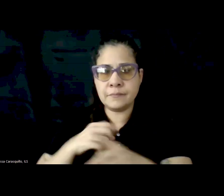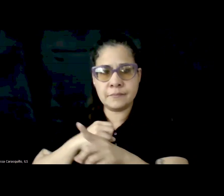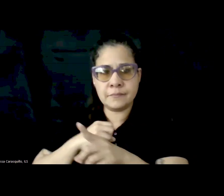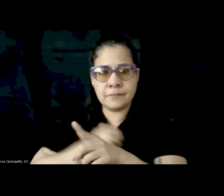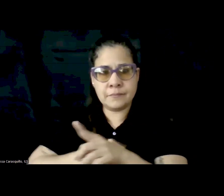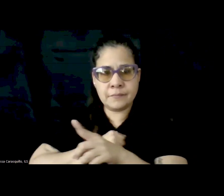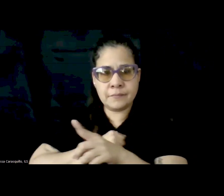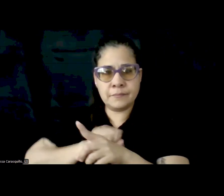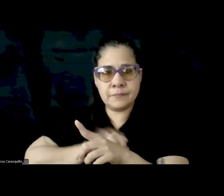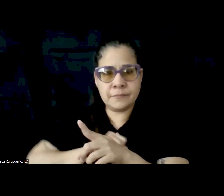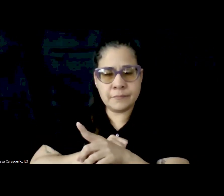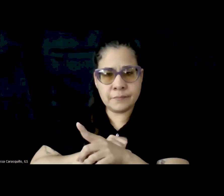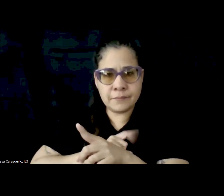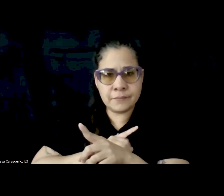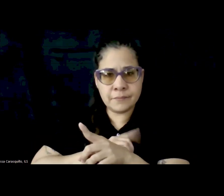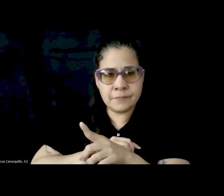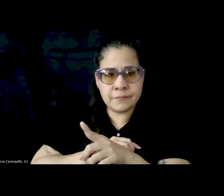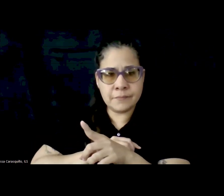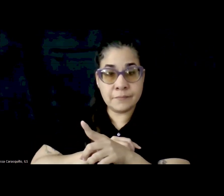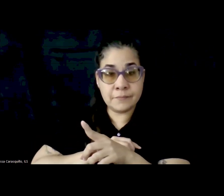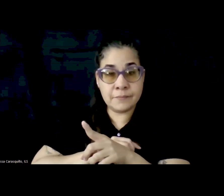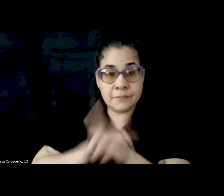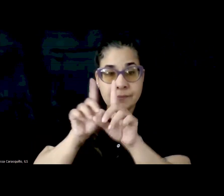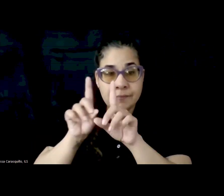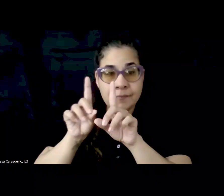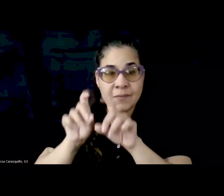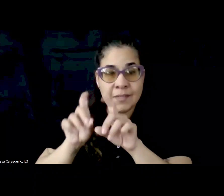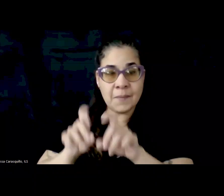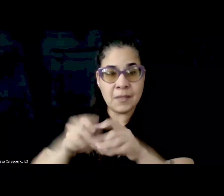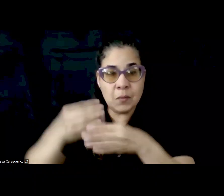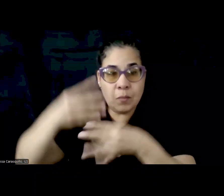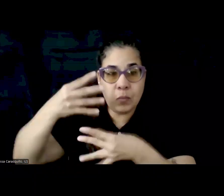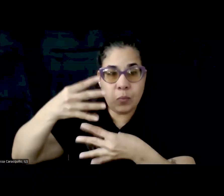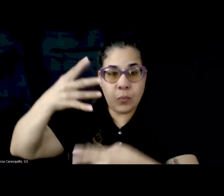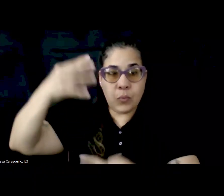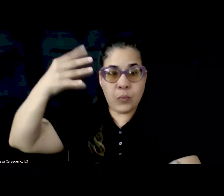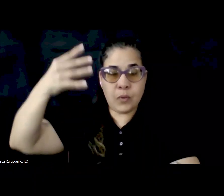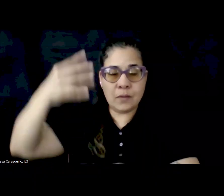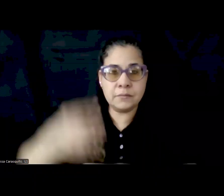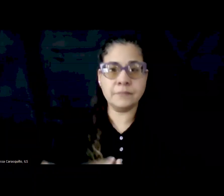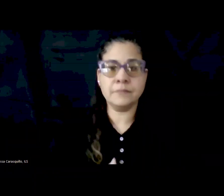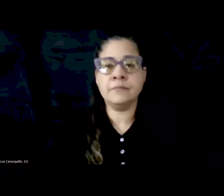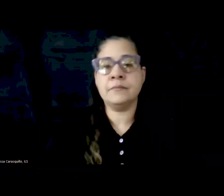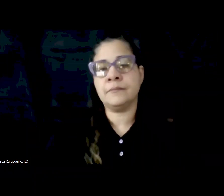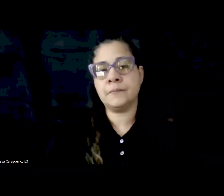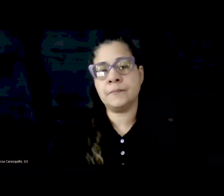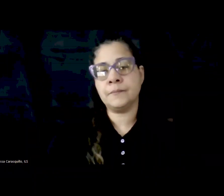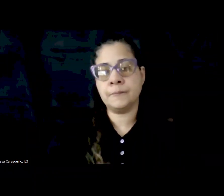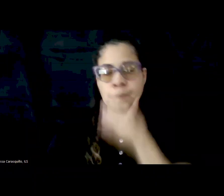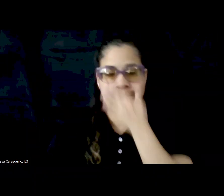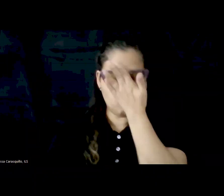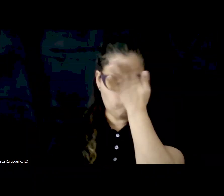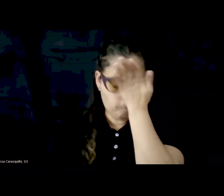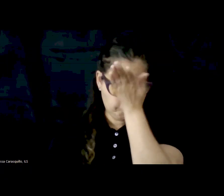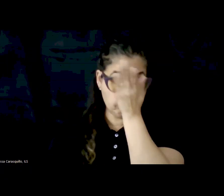perdóname que me están subiendo las preguntas y se me fue, investigue. Ay. Perdón, aquí.